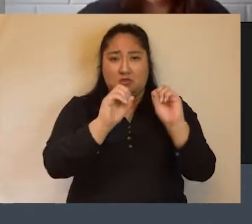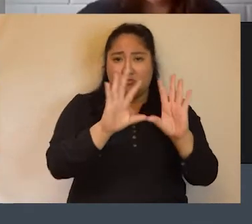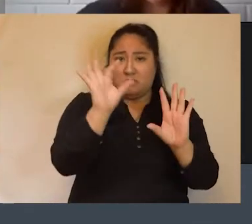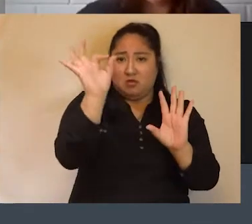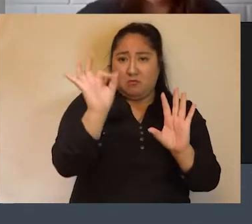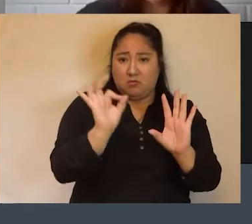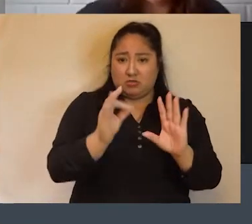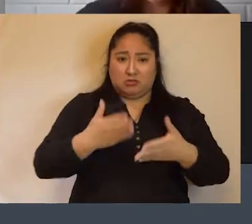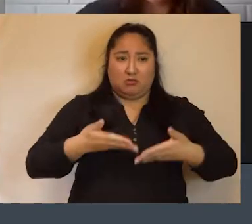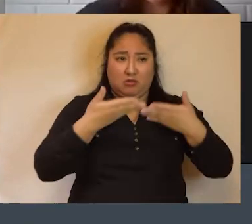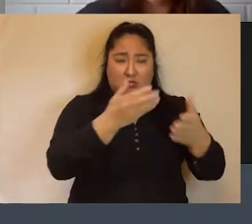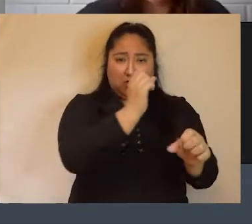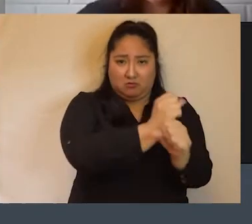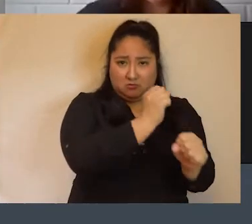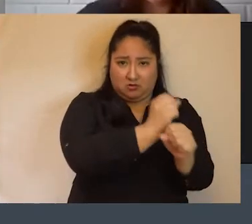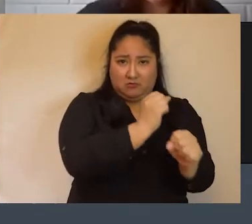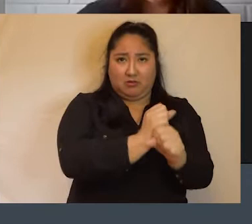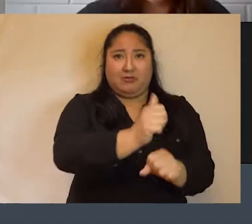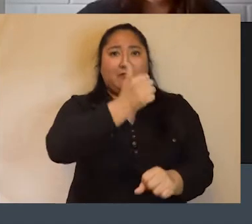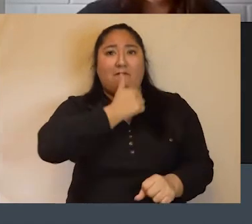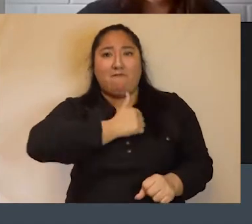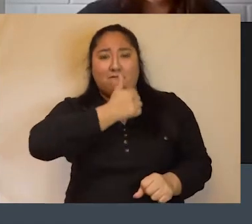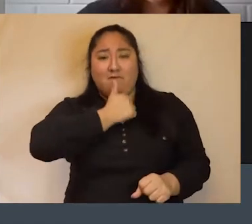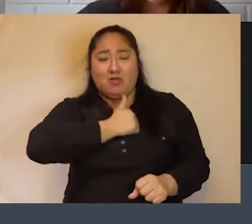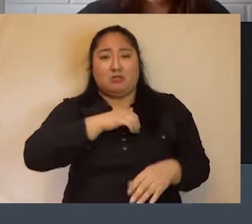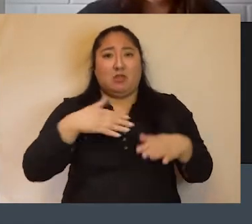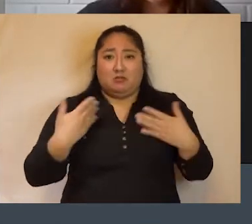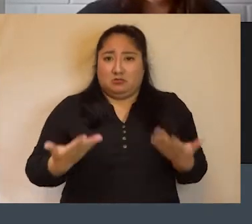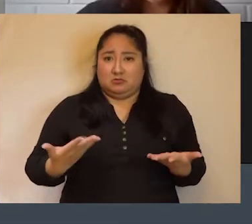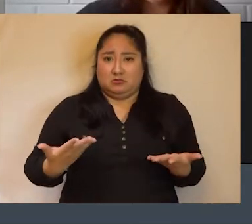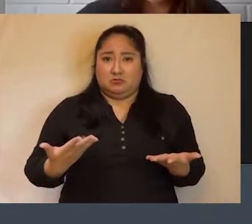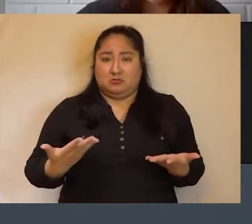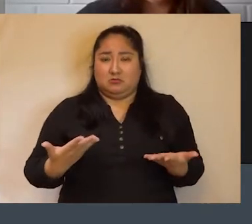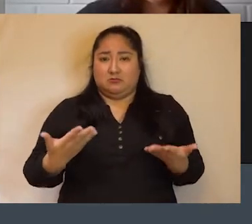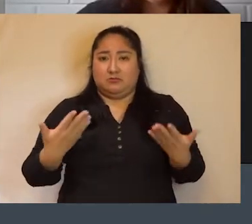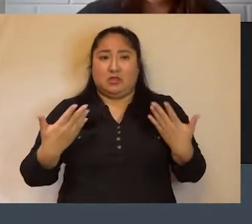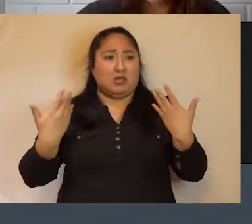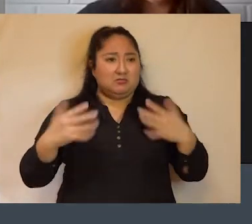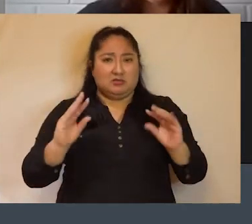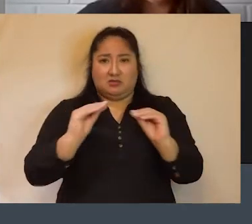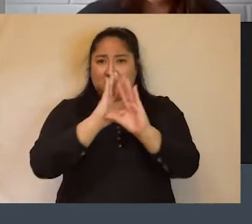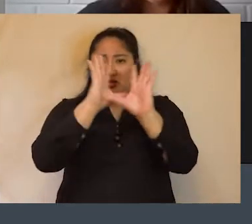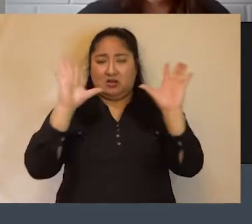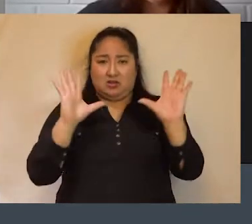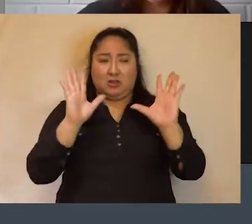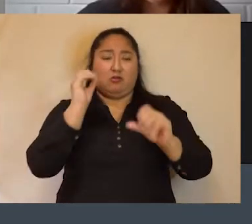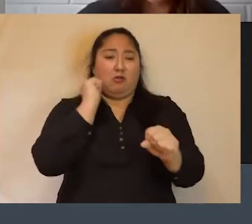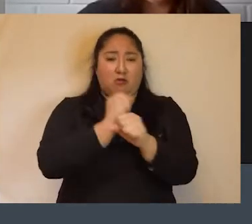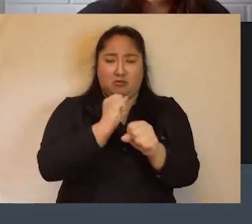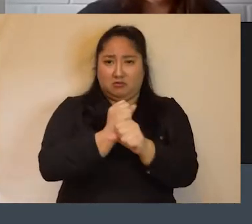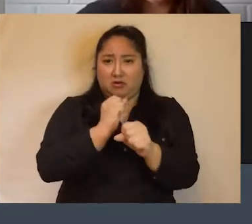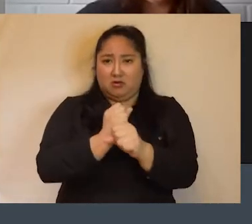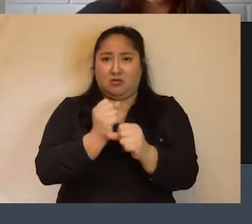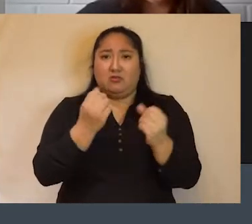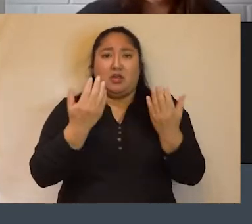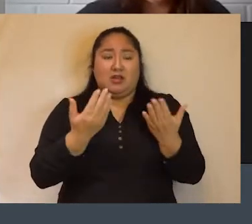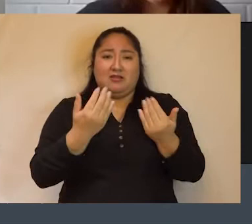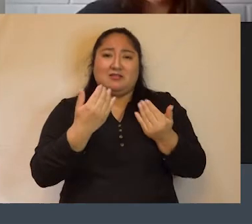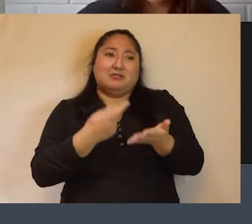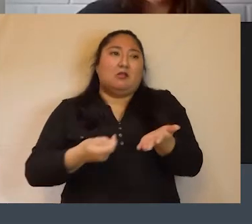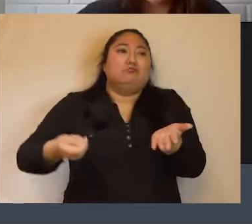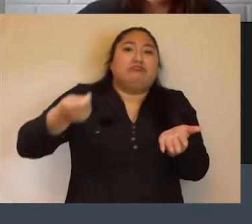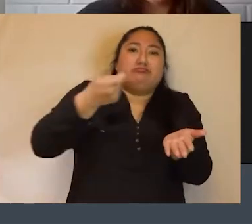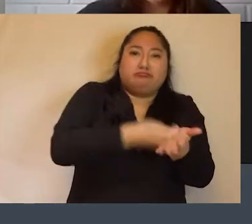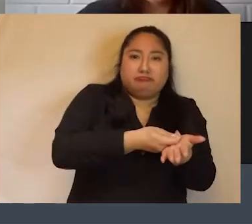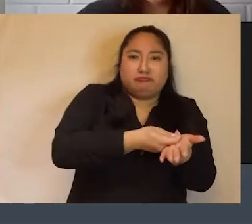el 10% que aportan solo los trabajadores es insuficiente, y por lo tanto ya está claro que los empleadores van a tener